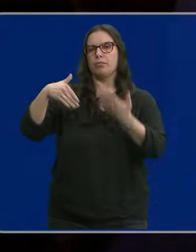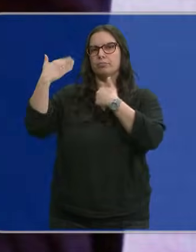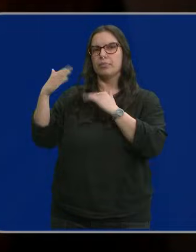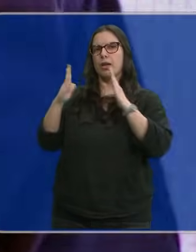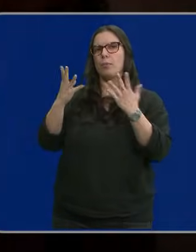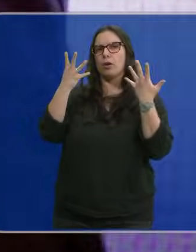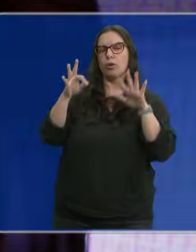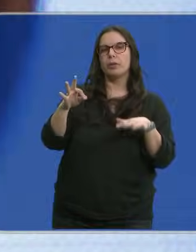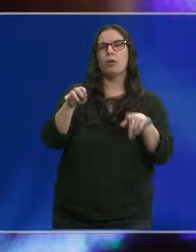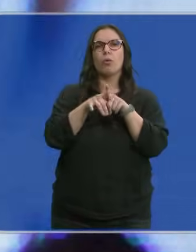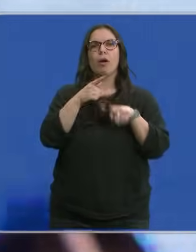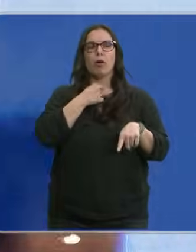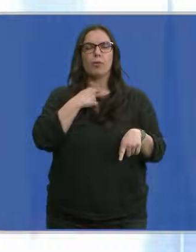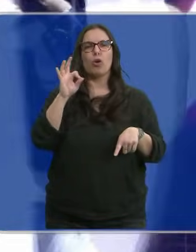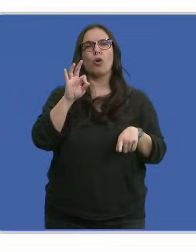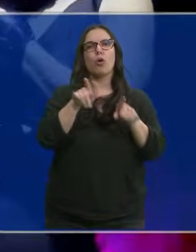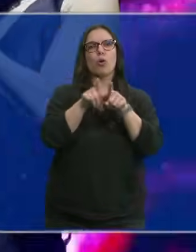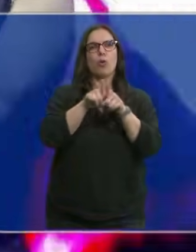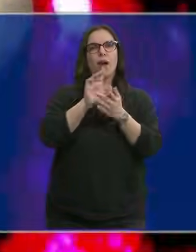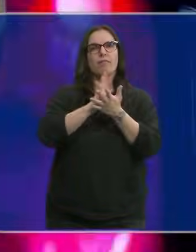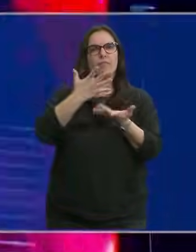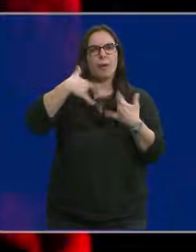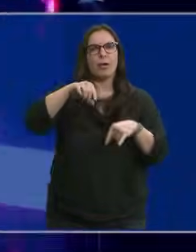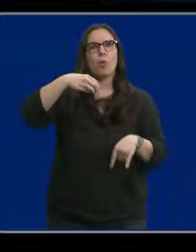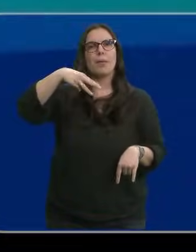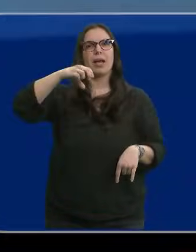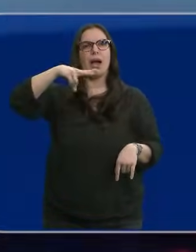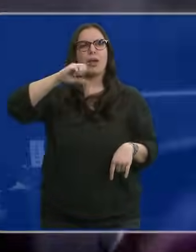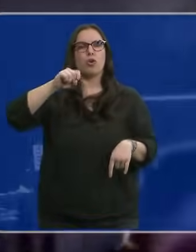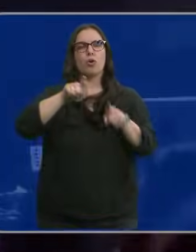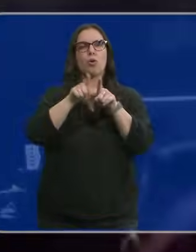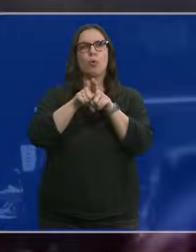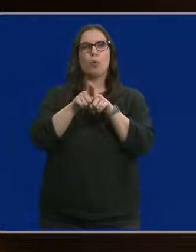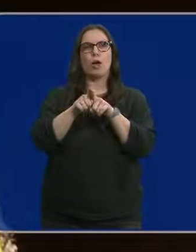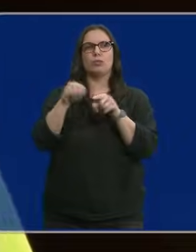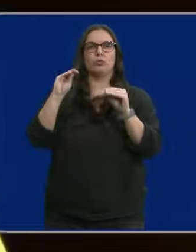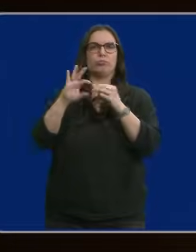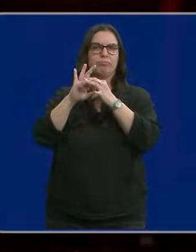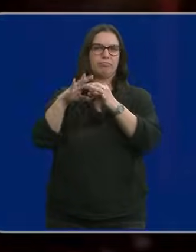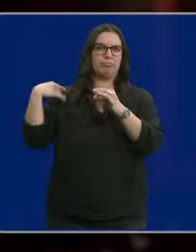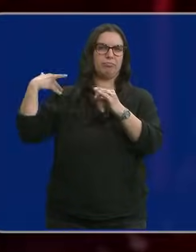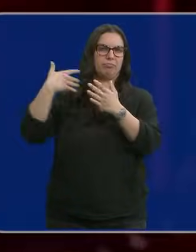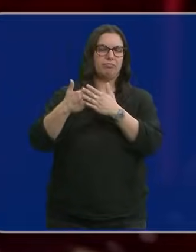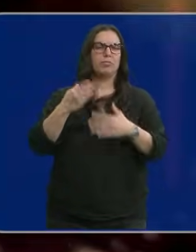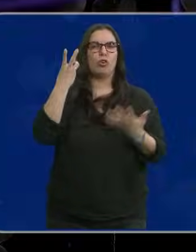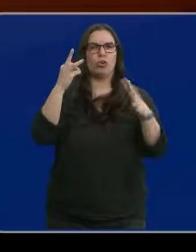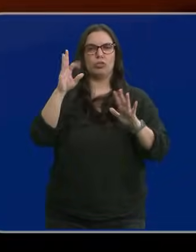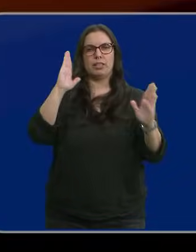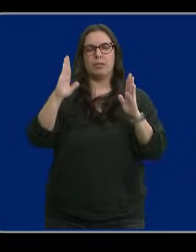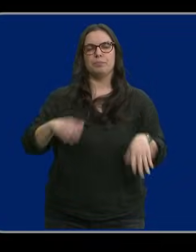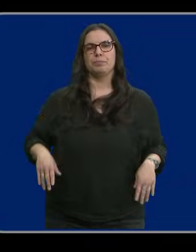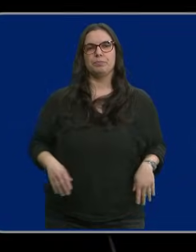90, a rollo cómico o el montaje flamenco Mecano que pone sonido de raíz a la música del grupo de éxito de los 80.